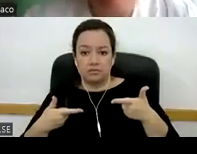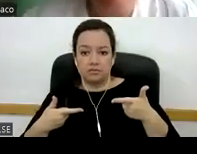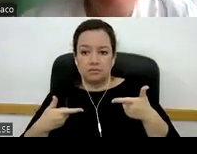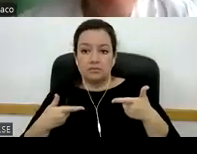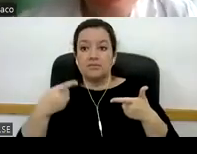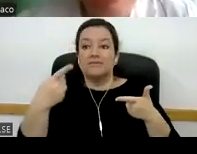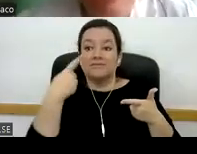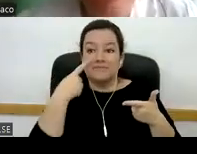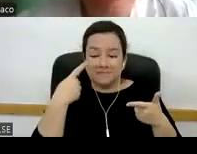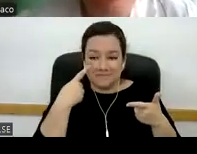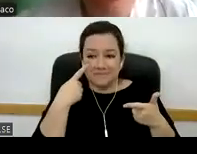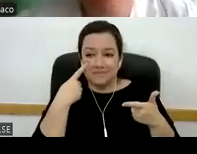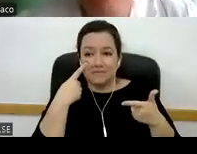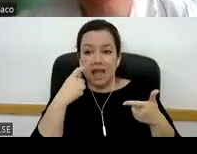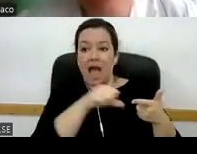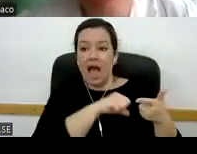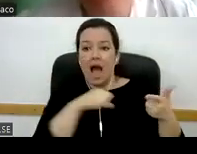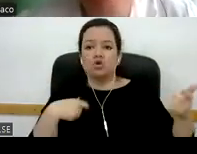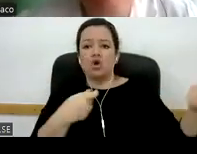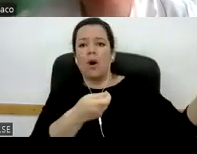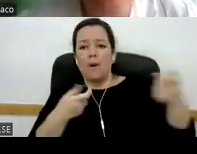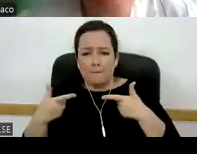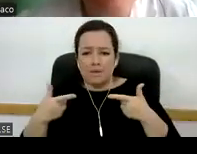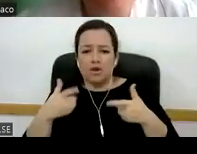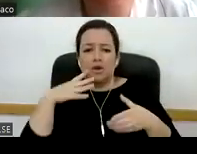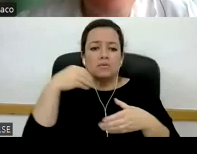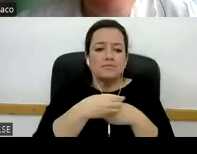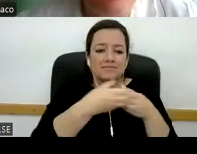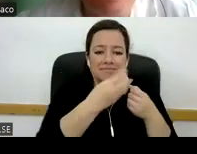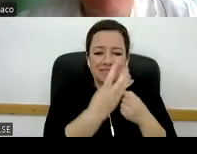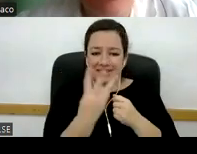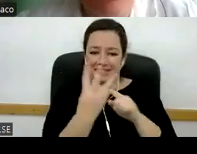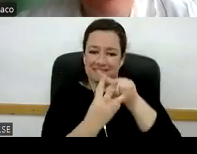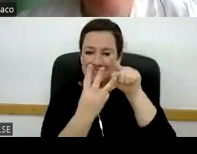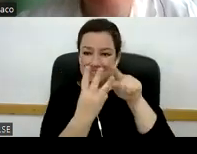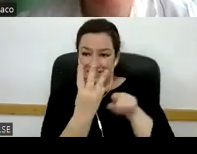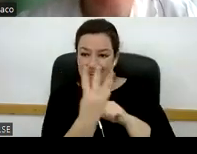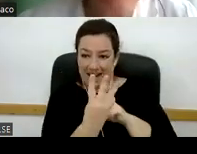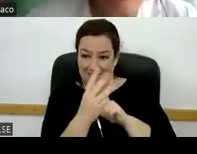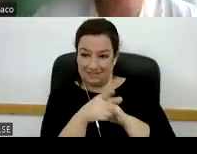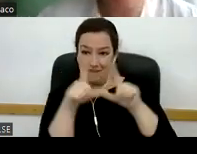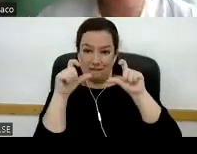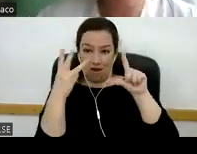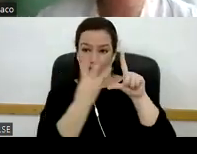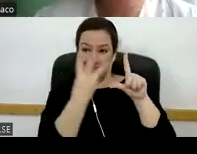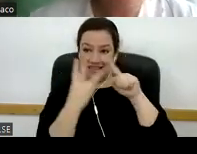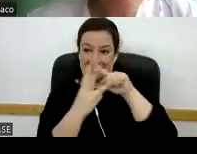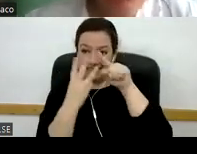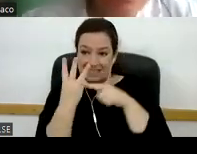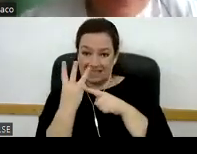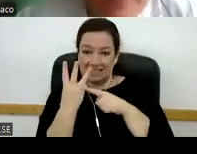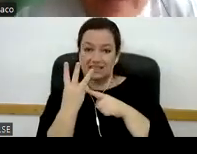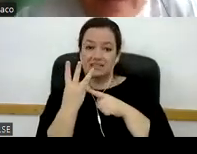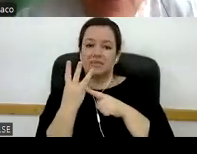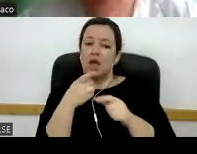Veis aquí, por ejemplo, que un autoenvío lo conforman el colostrum, el cistus incanus y el Pro12, que estos igual no tienen. El